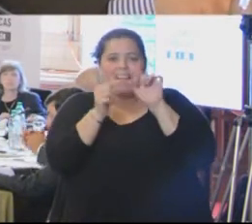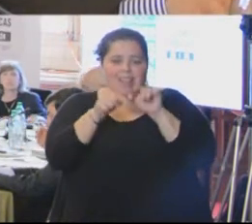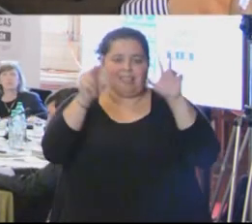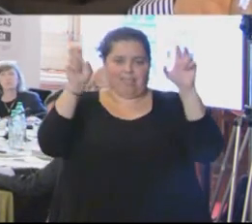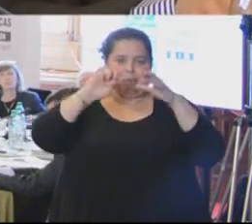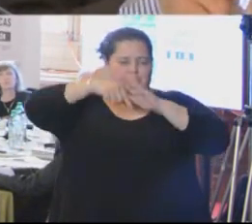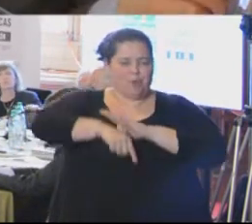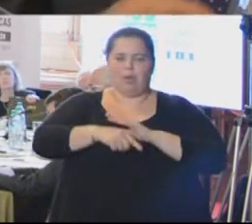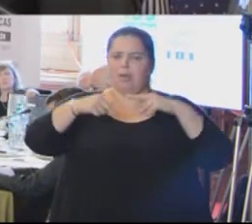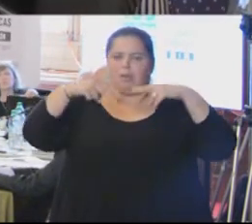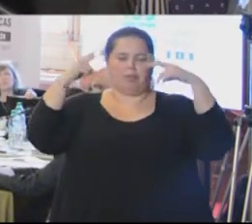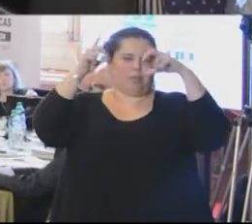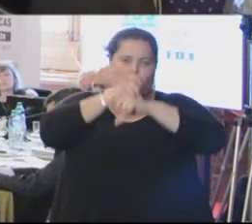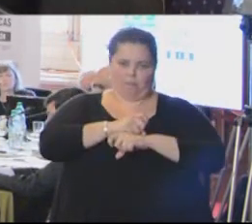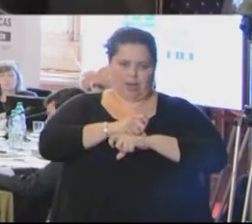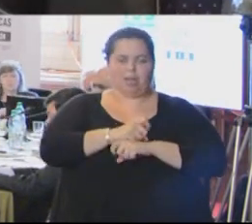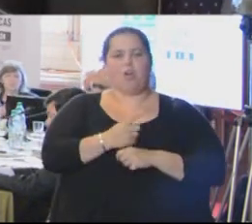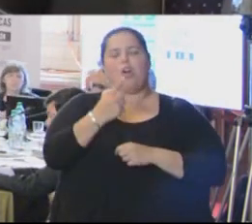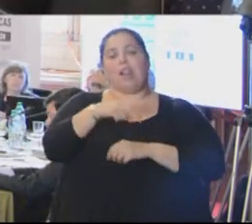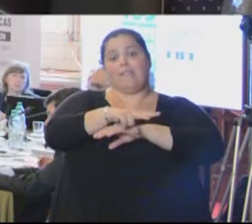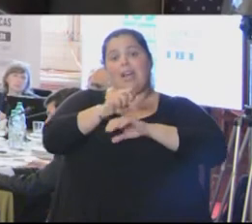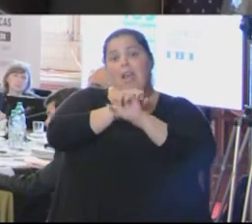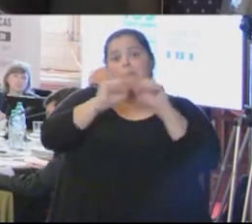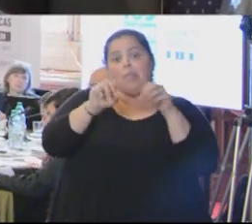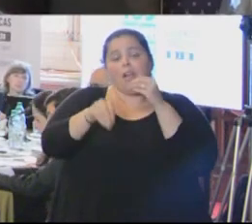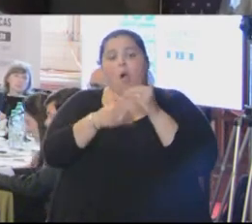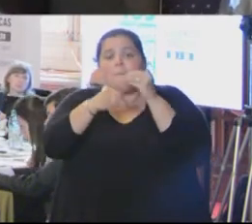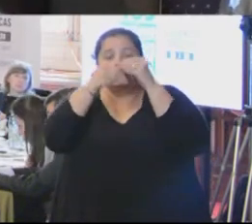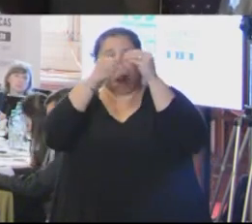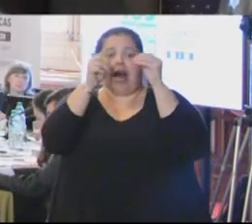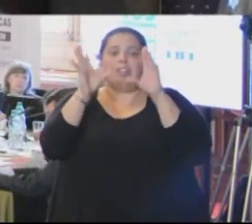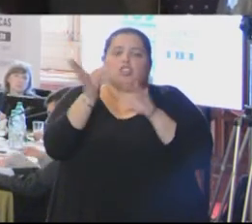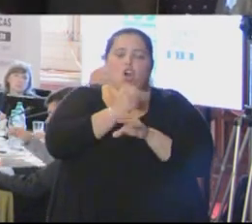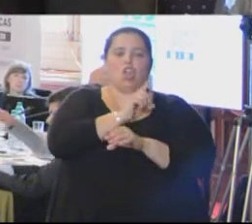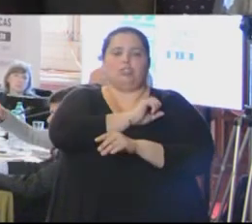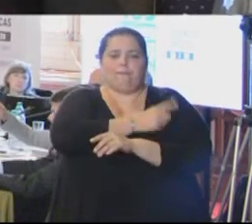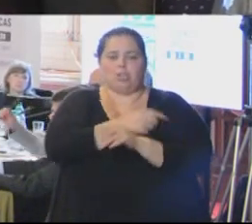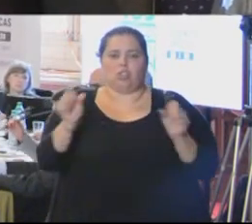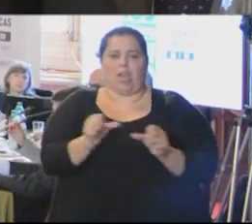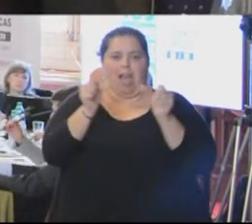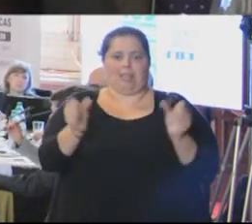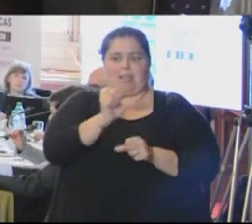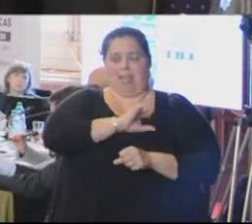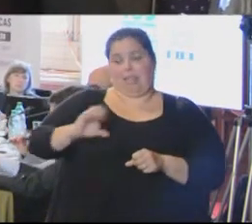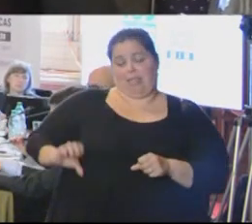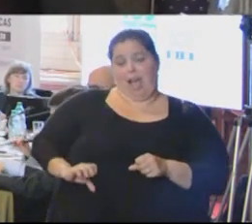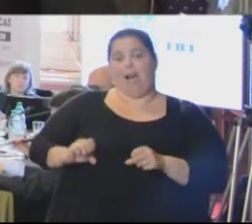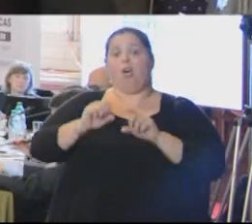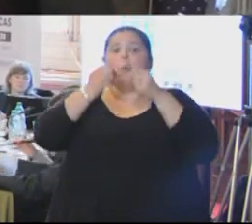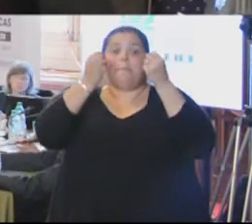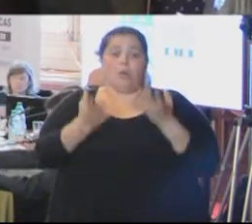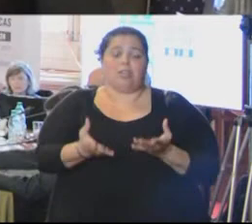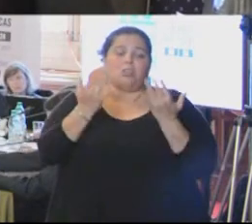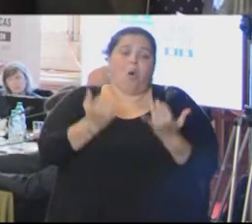puede complementar todos los esfuerzos que hace esta entidad con dedicación, y por ello las estadísticas